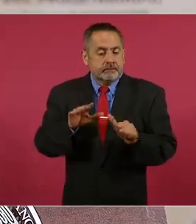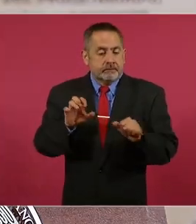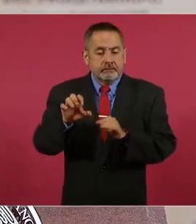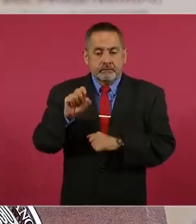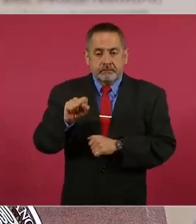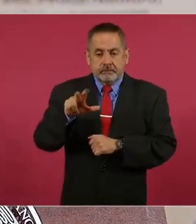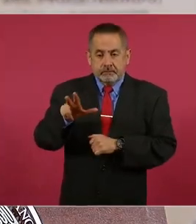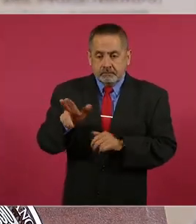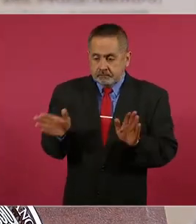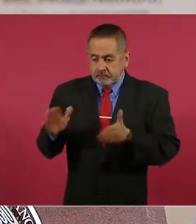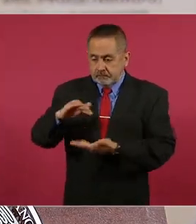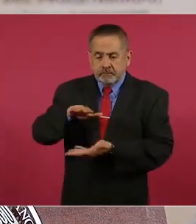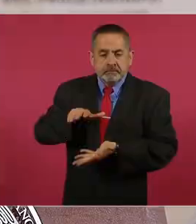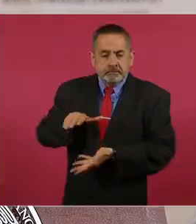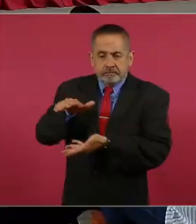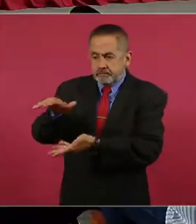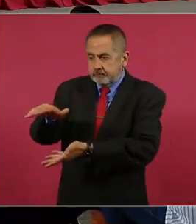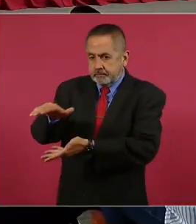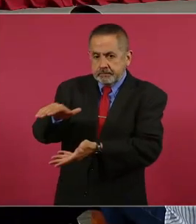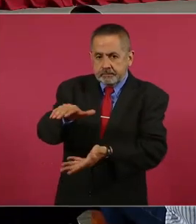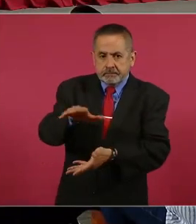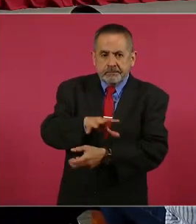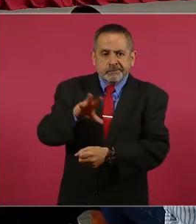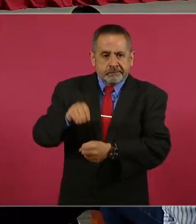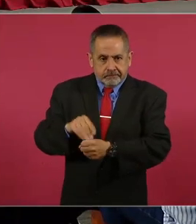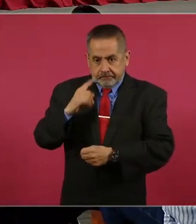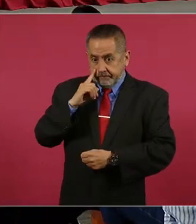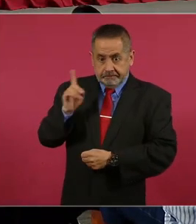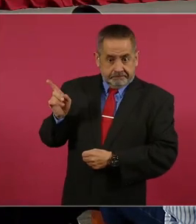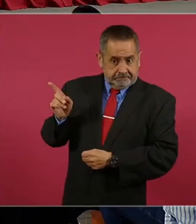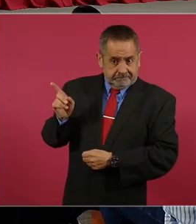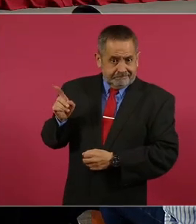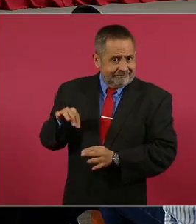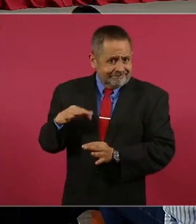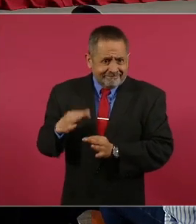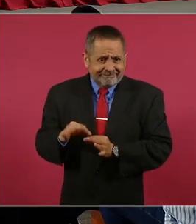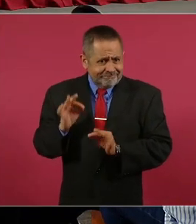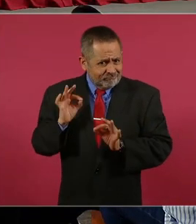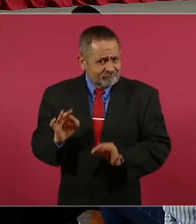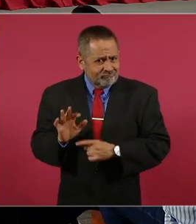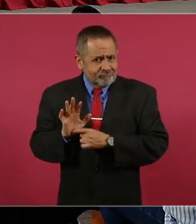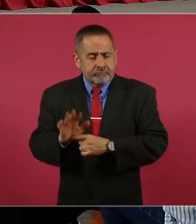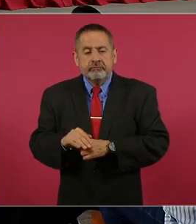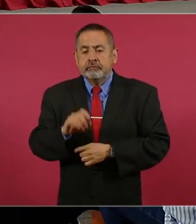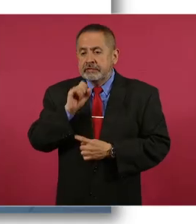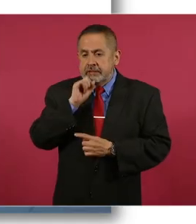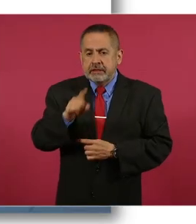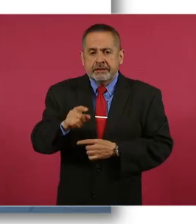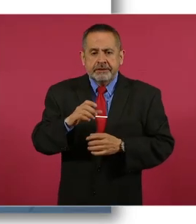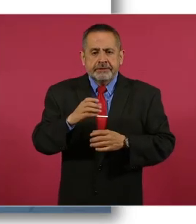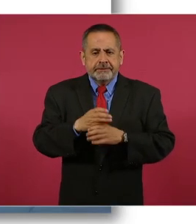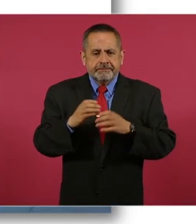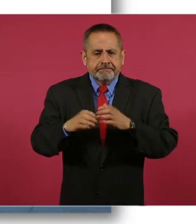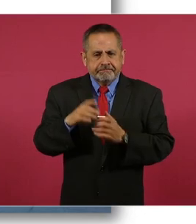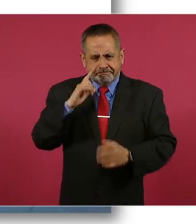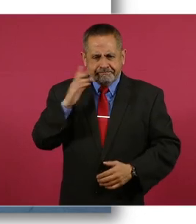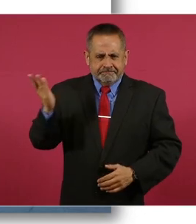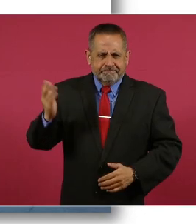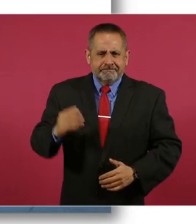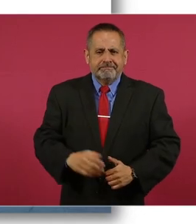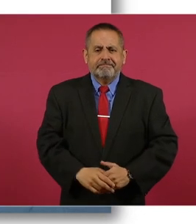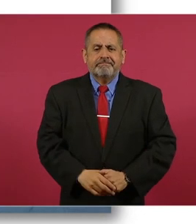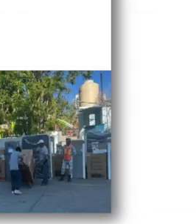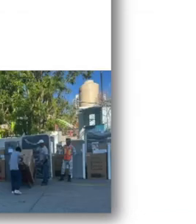87,668 paquetes, como vemos aquí. También ha habido los traslados de enseres procedentes de